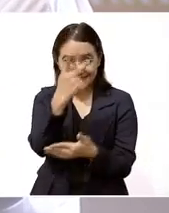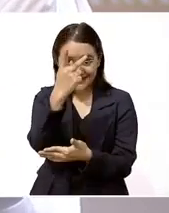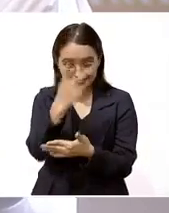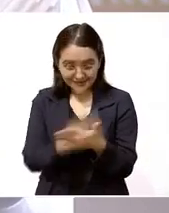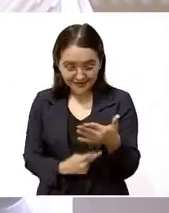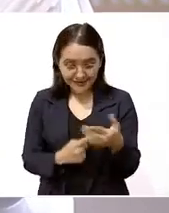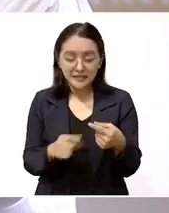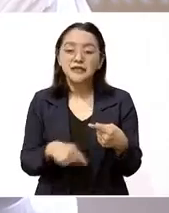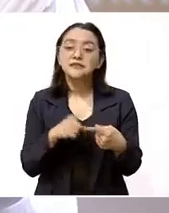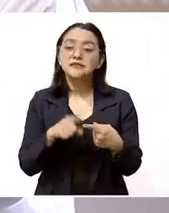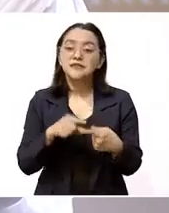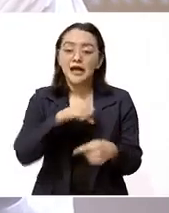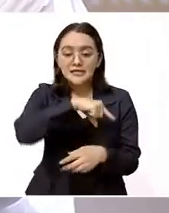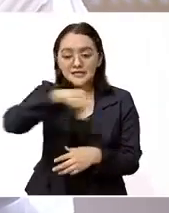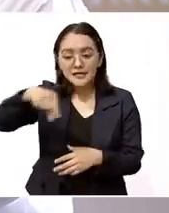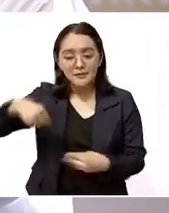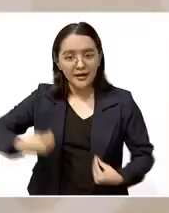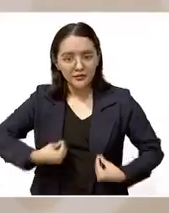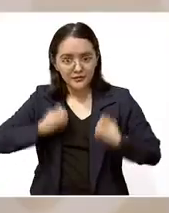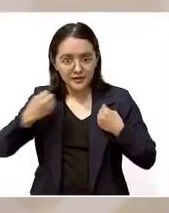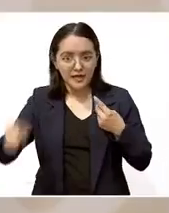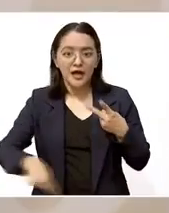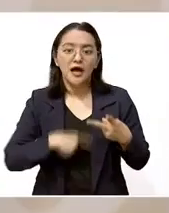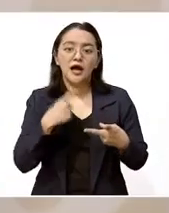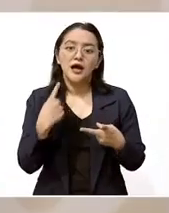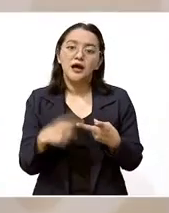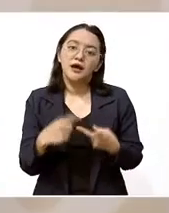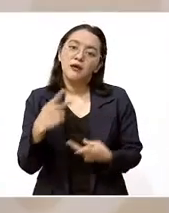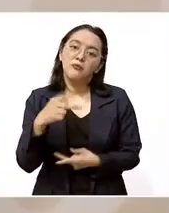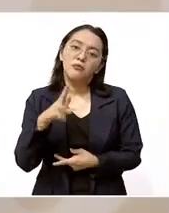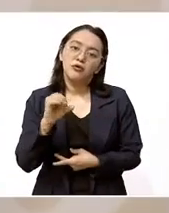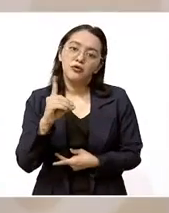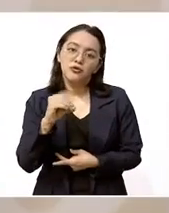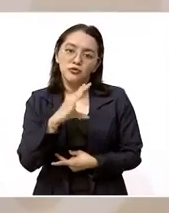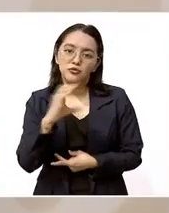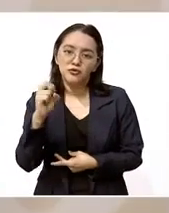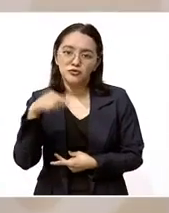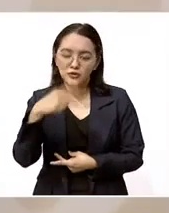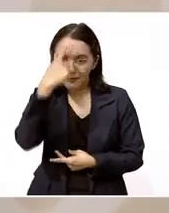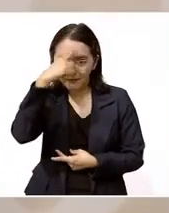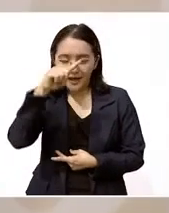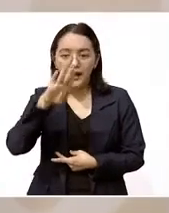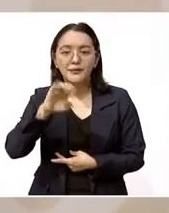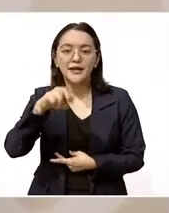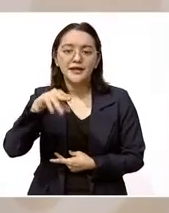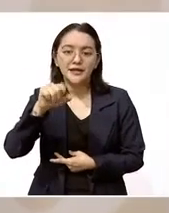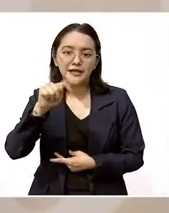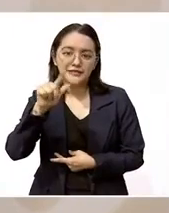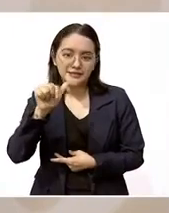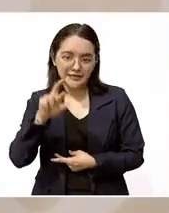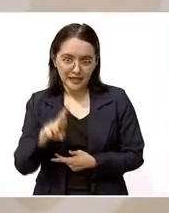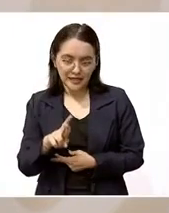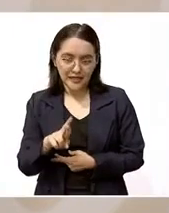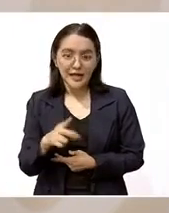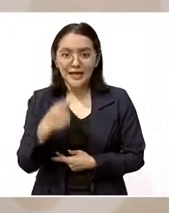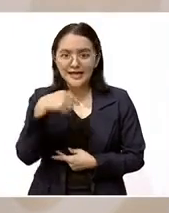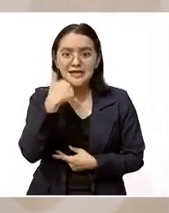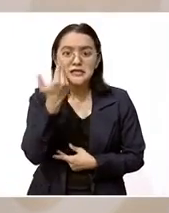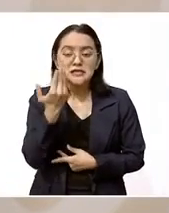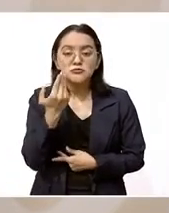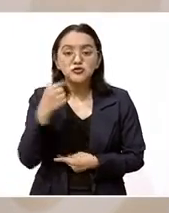y Producción para el Bienestar tenemos el encargo de aumentar la producción de maíz y